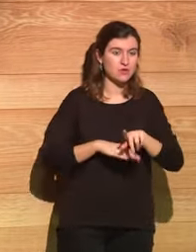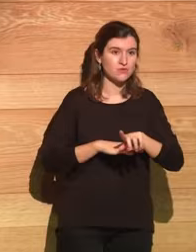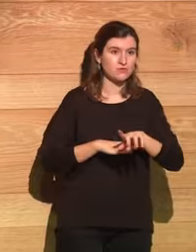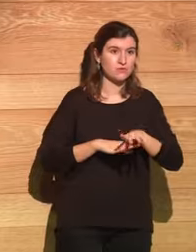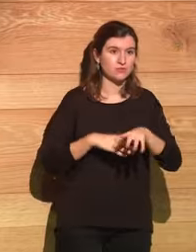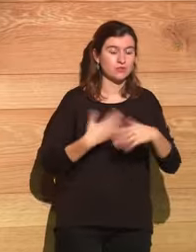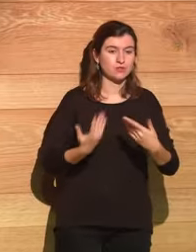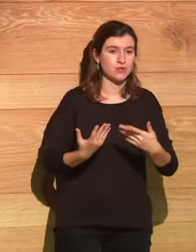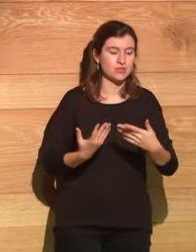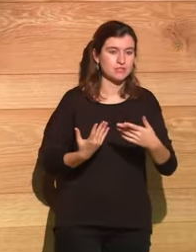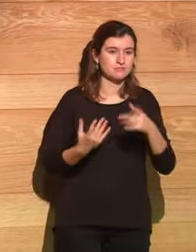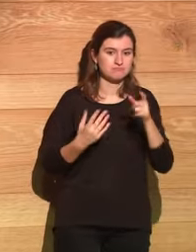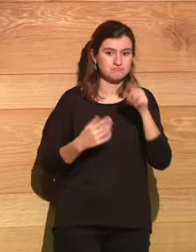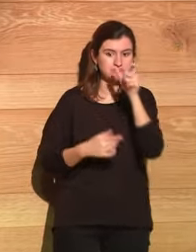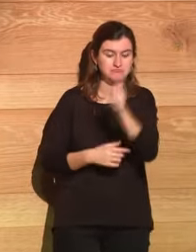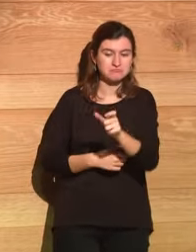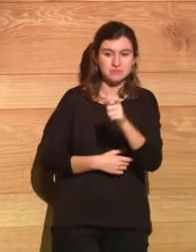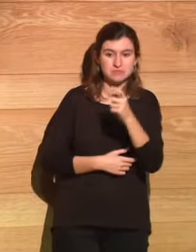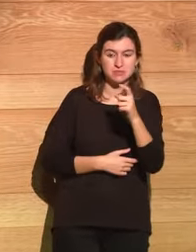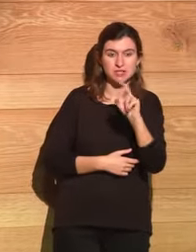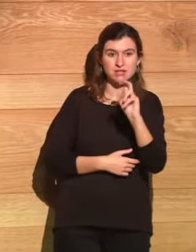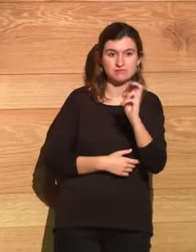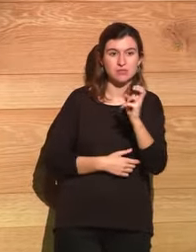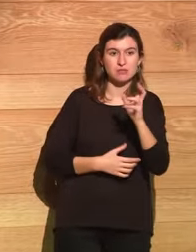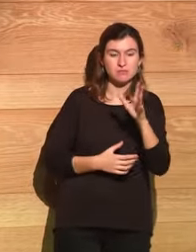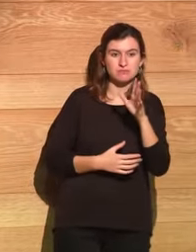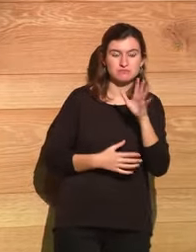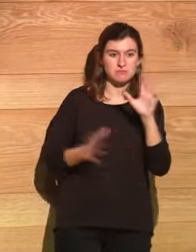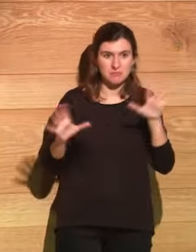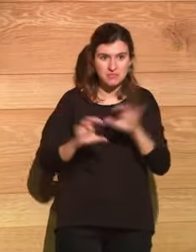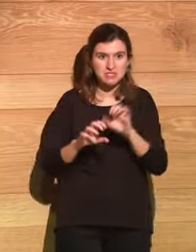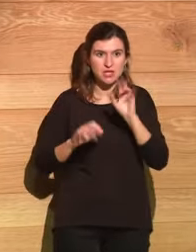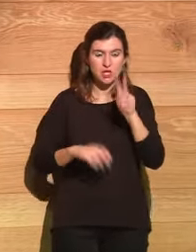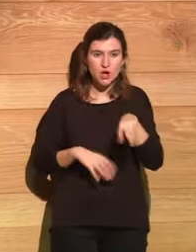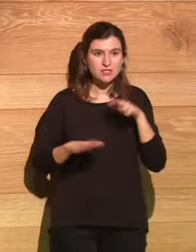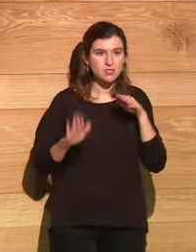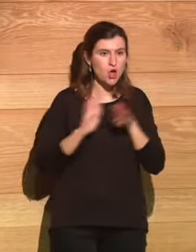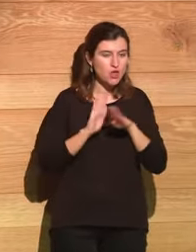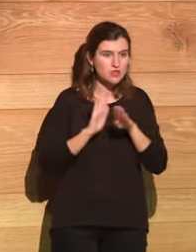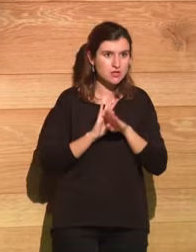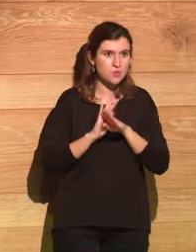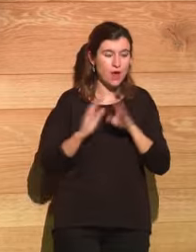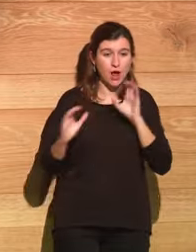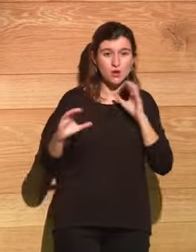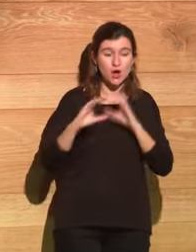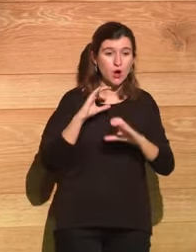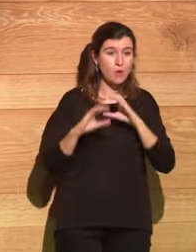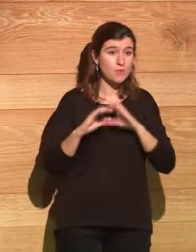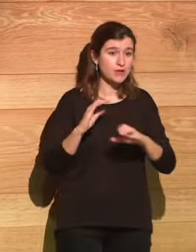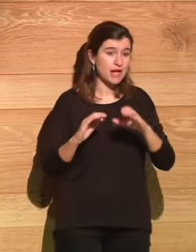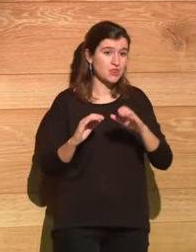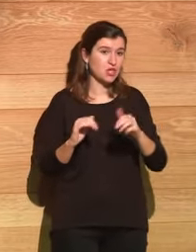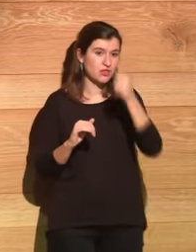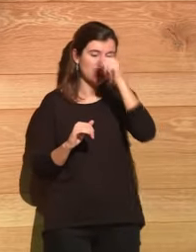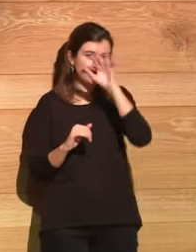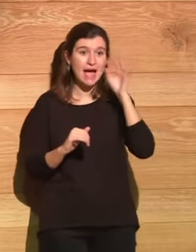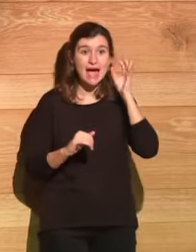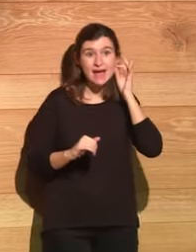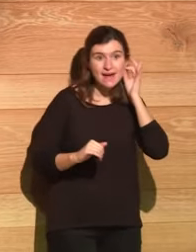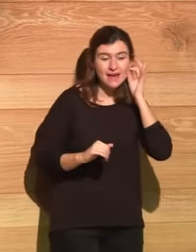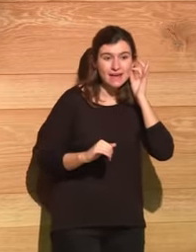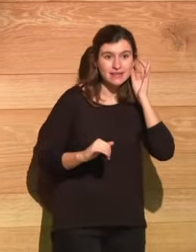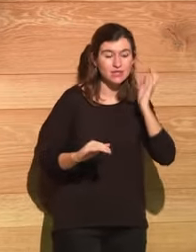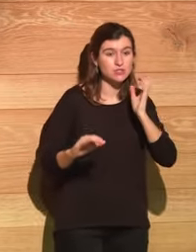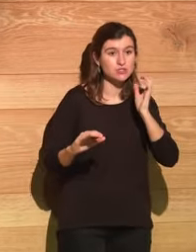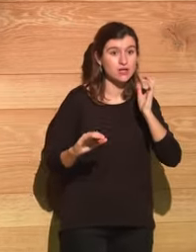otras cosas, ¿no? Hay una comunicación, por ejemplo, el aumento de la comunicación entre los géneros cambia completamente las relaciones